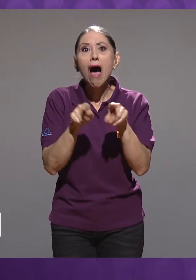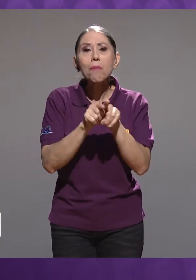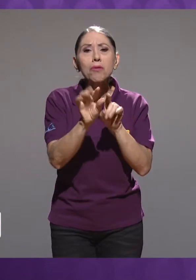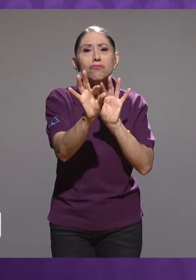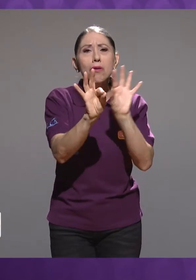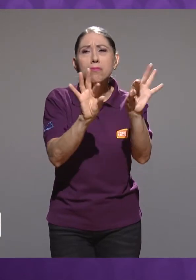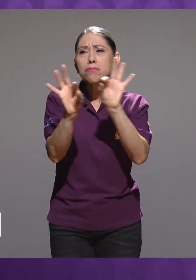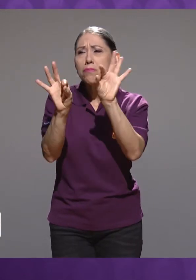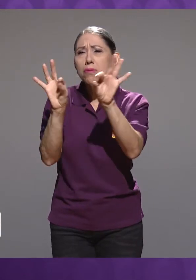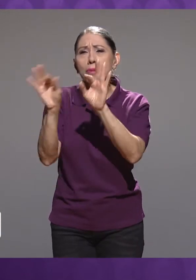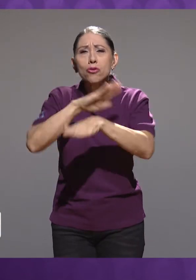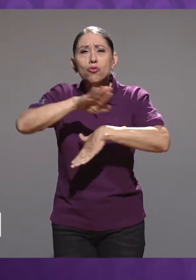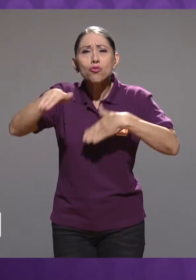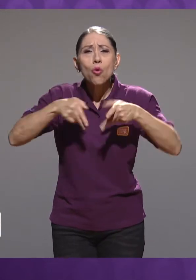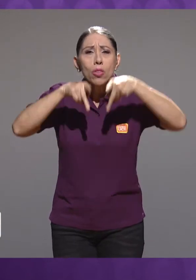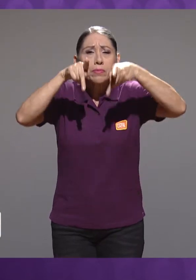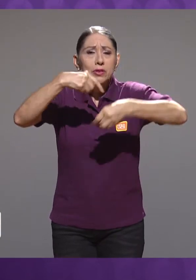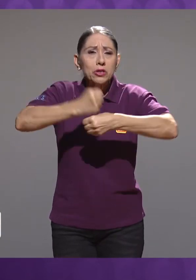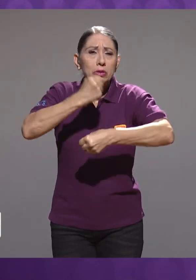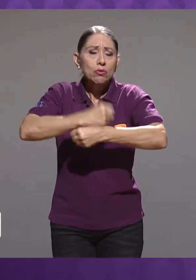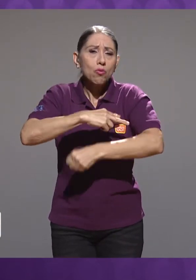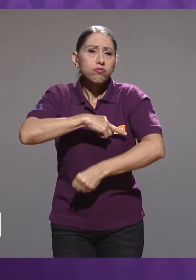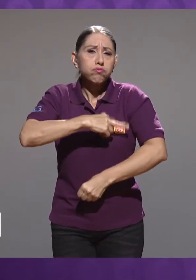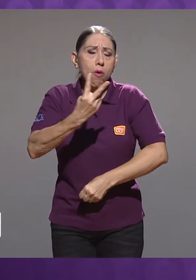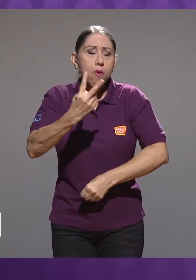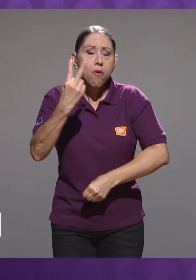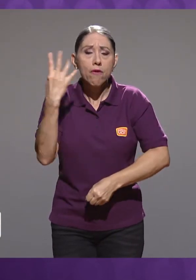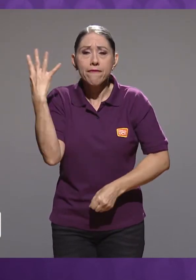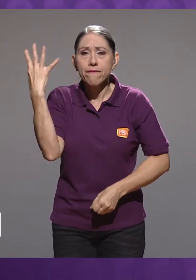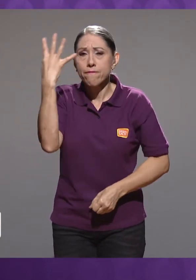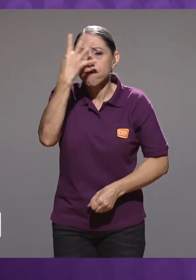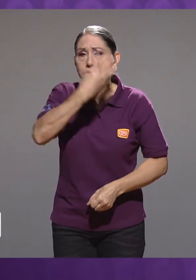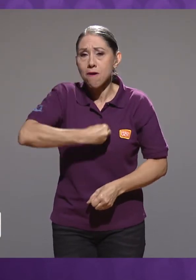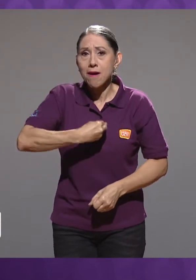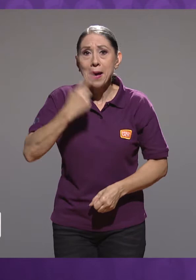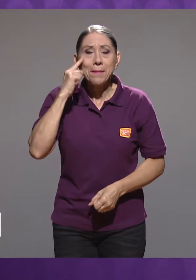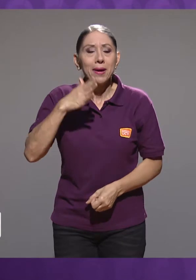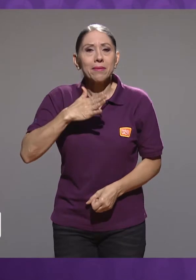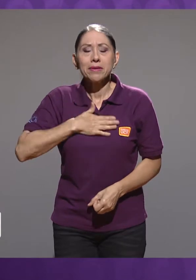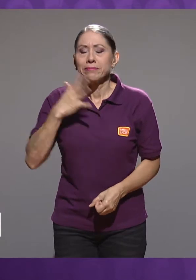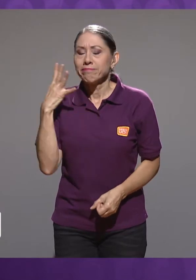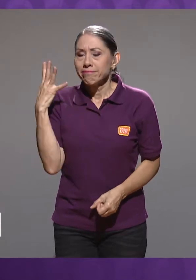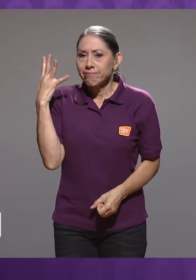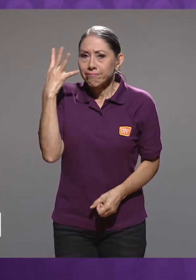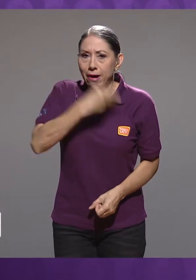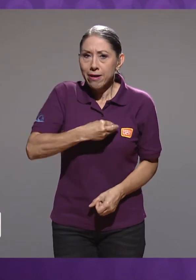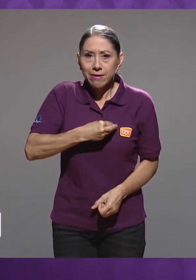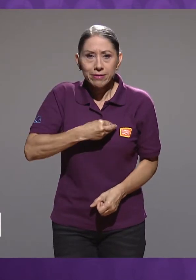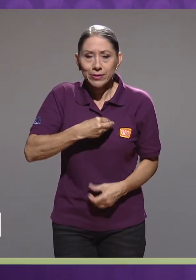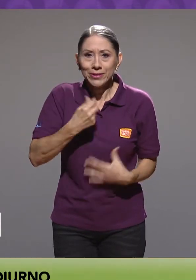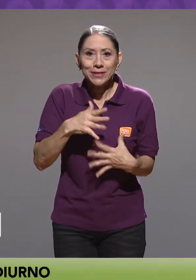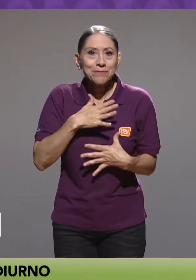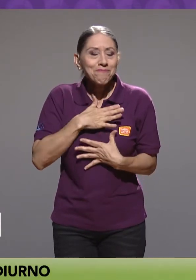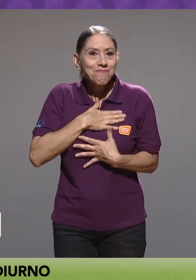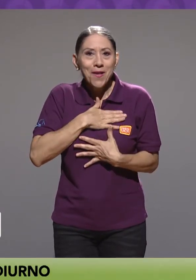invitados todo el voluntariado. Estuvo precioso. Pero para mí lo más bello, lo